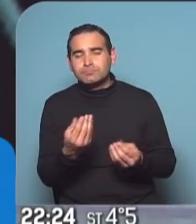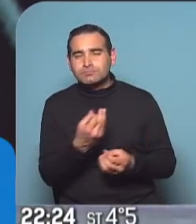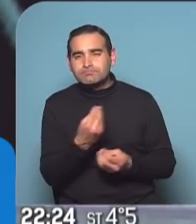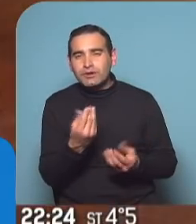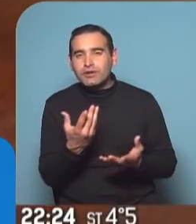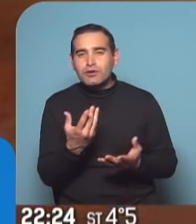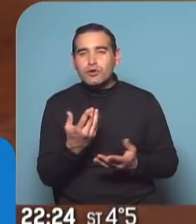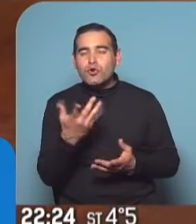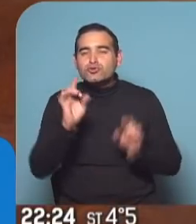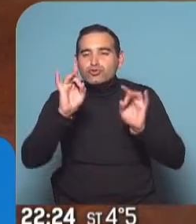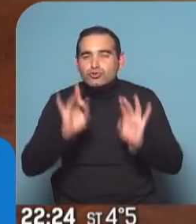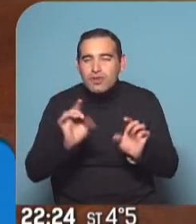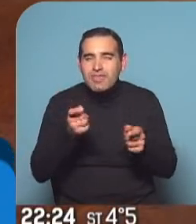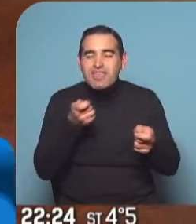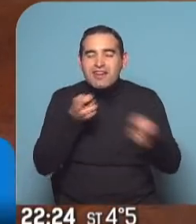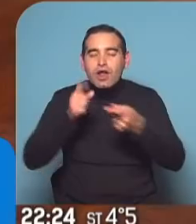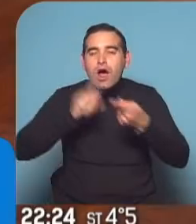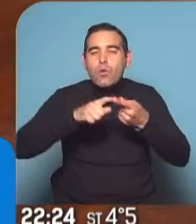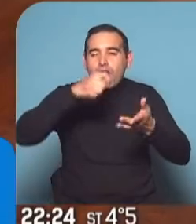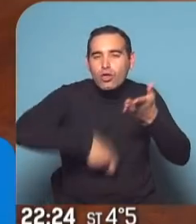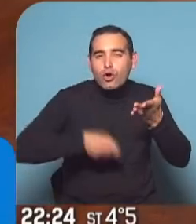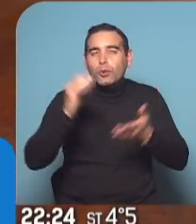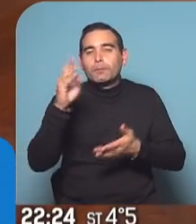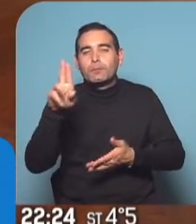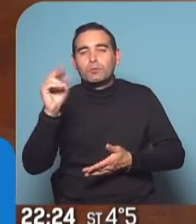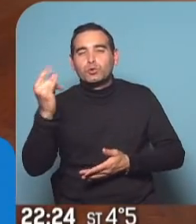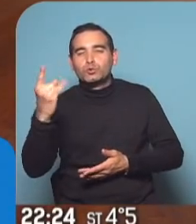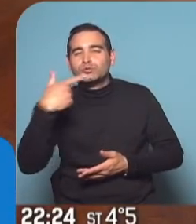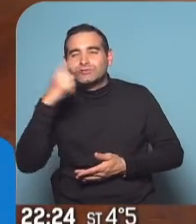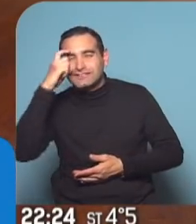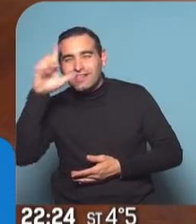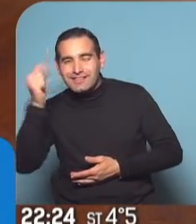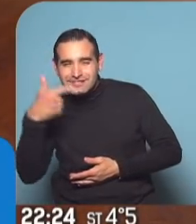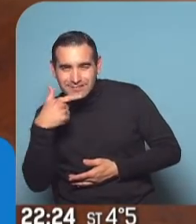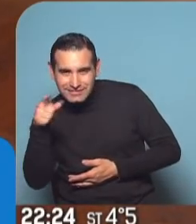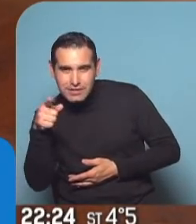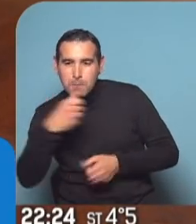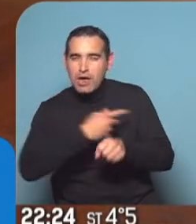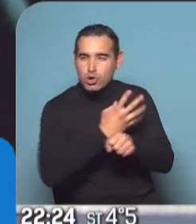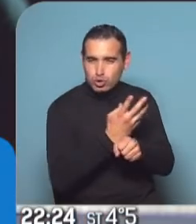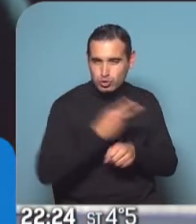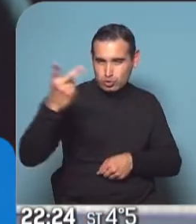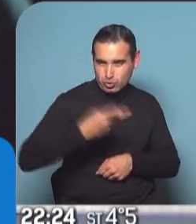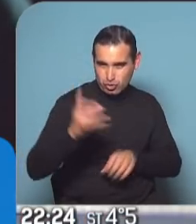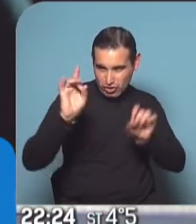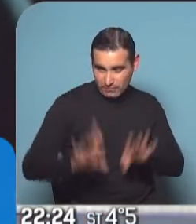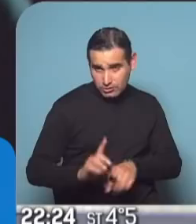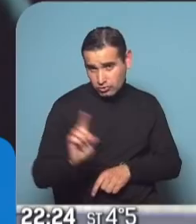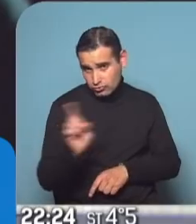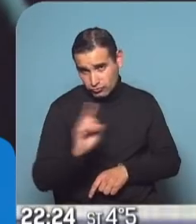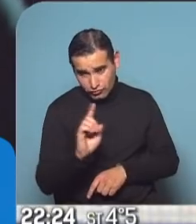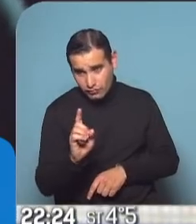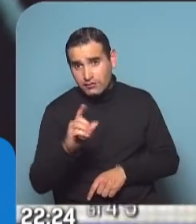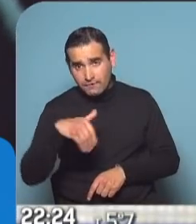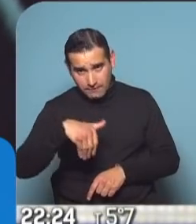no se trata simplemente de negociar un acuerdo entre Bruselas y el Mercosur, ¿no? Sino que esto después